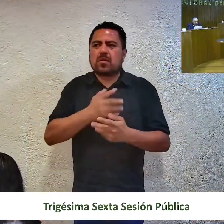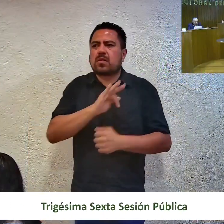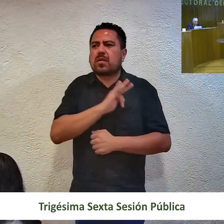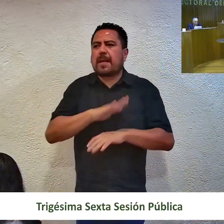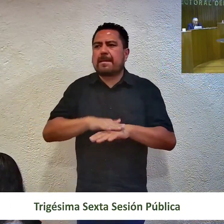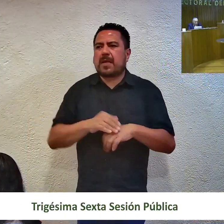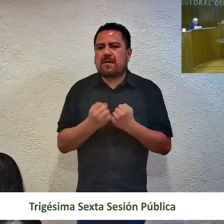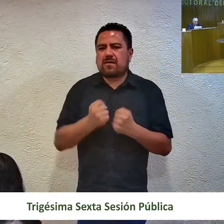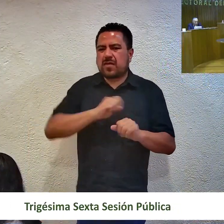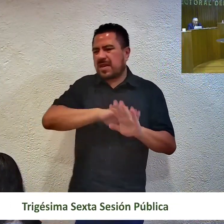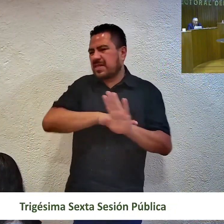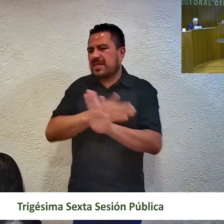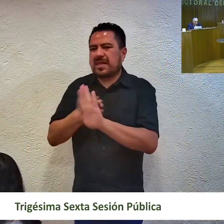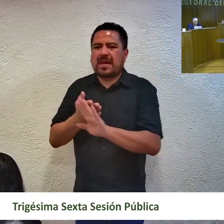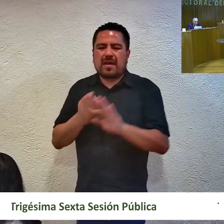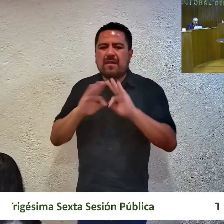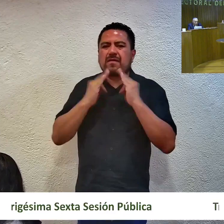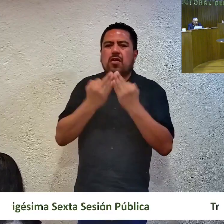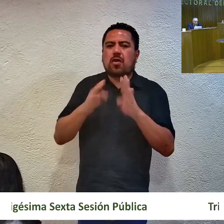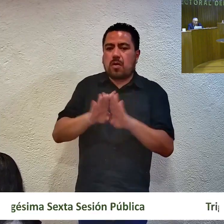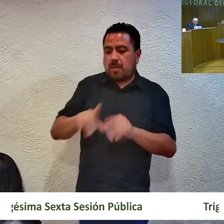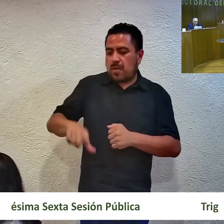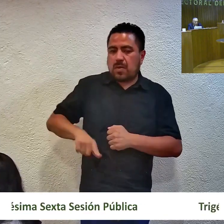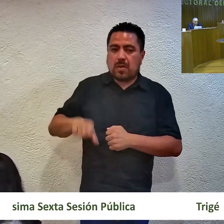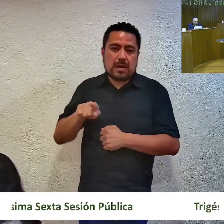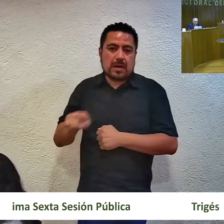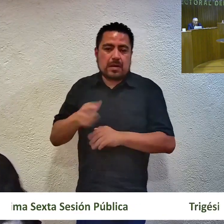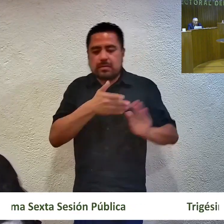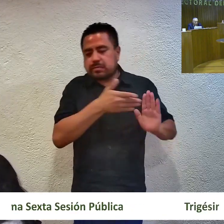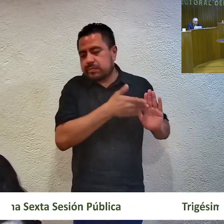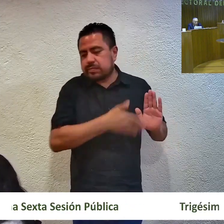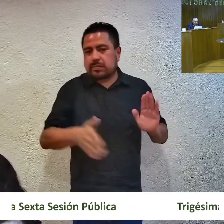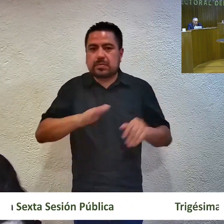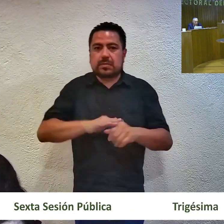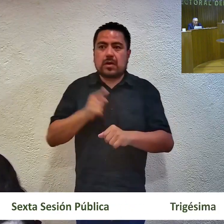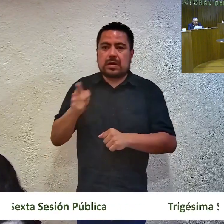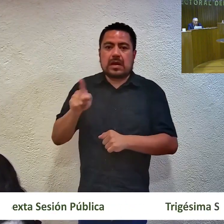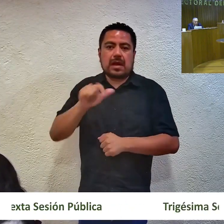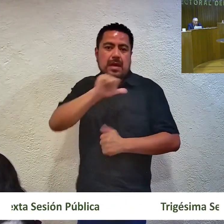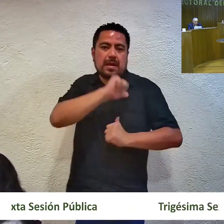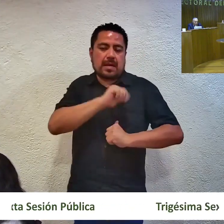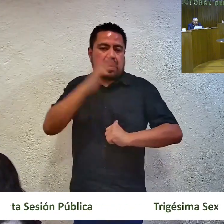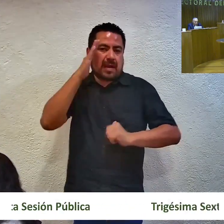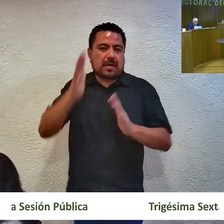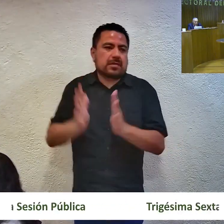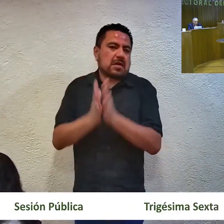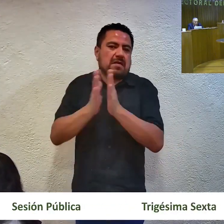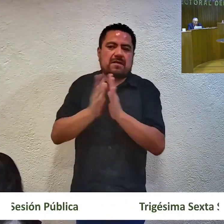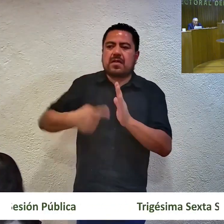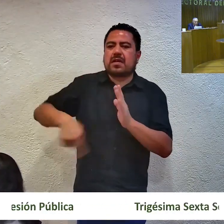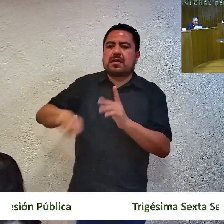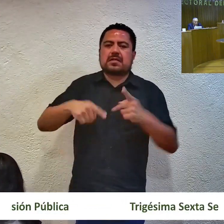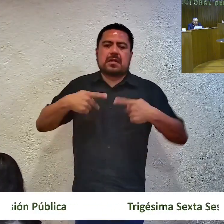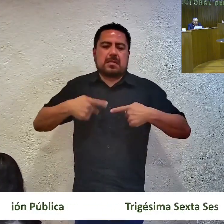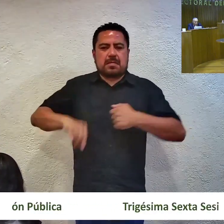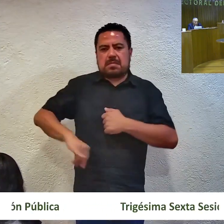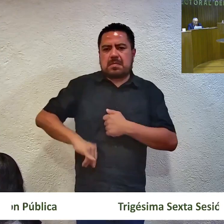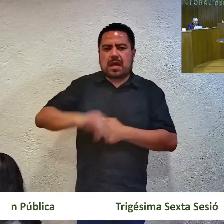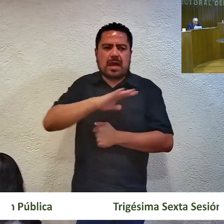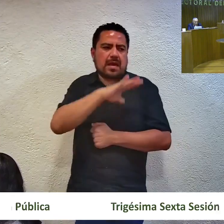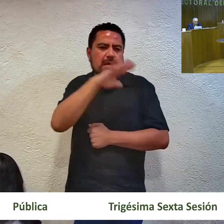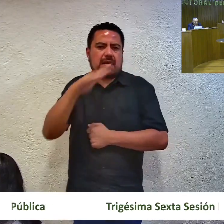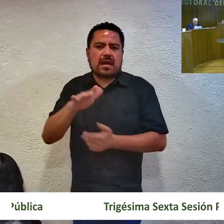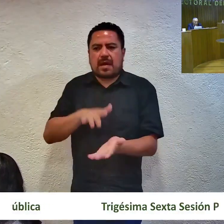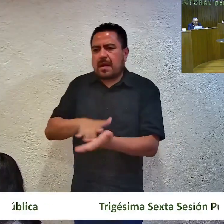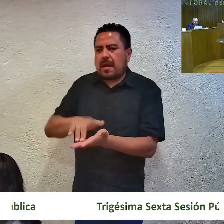fuerte crítica a la forma en que ha gobernado, ya que, por su cargo, está sujeta al debate público, al ser de interés general,